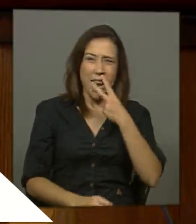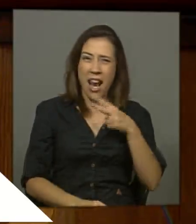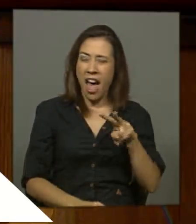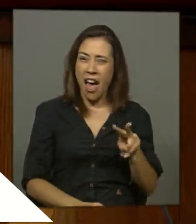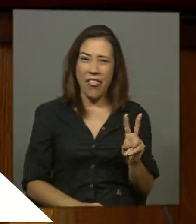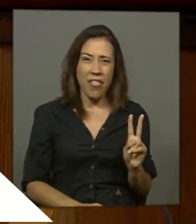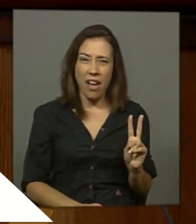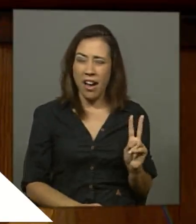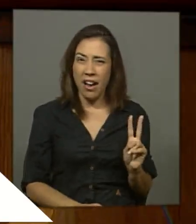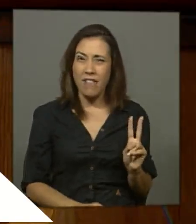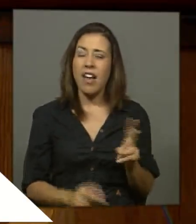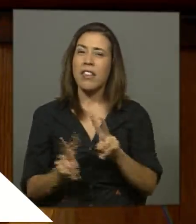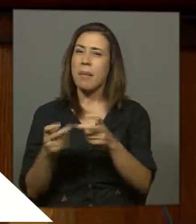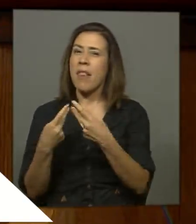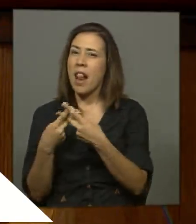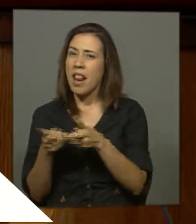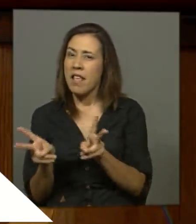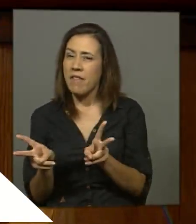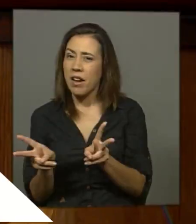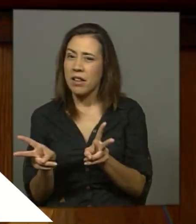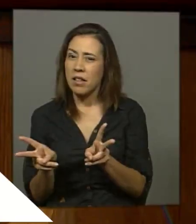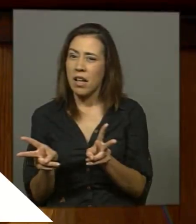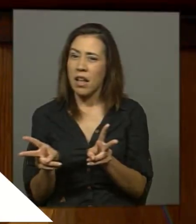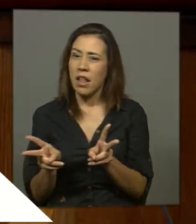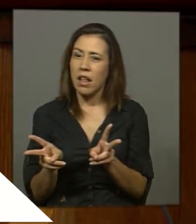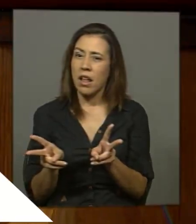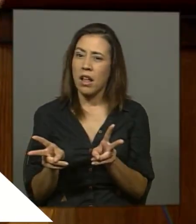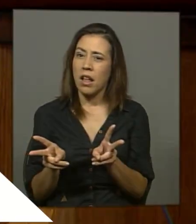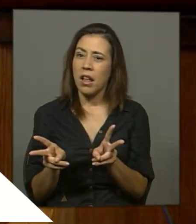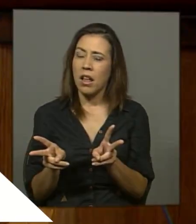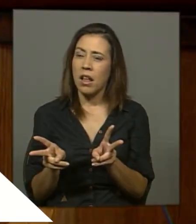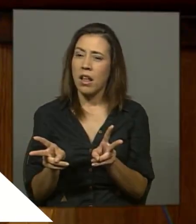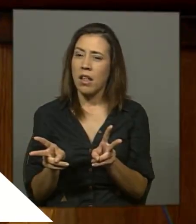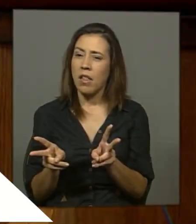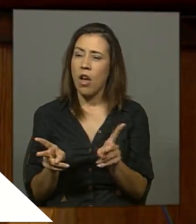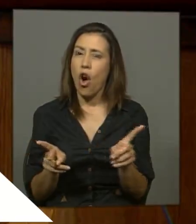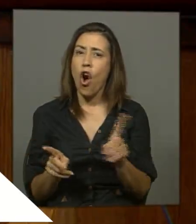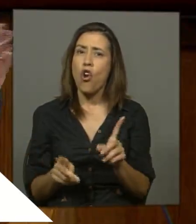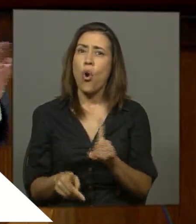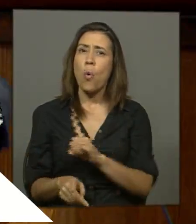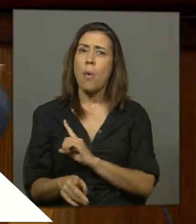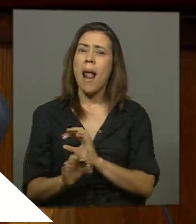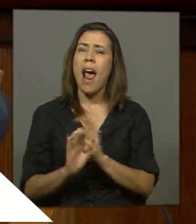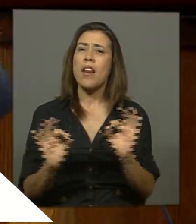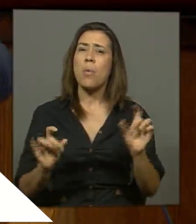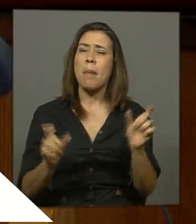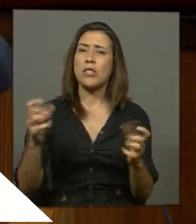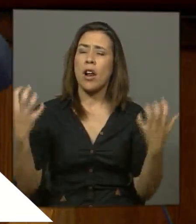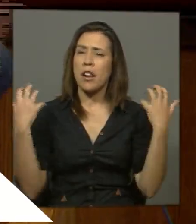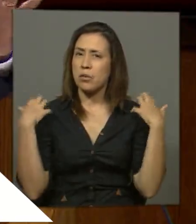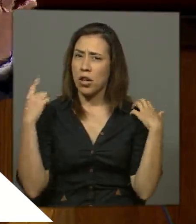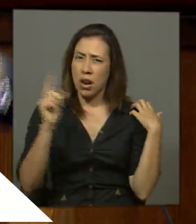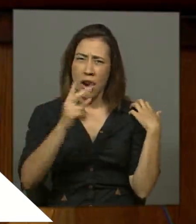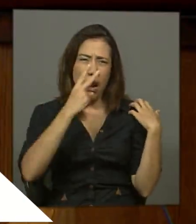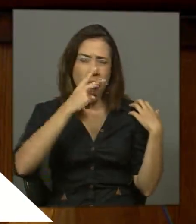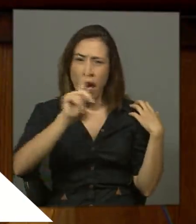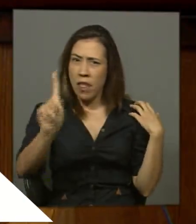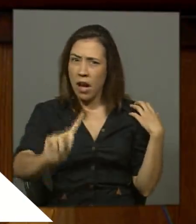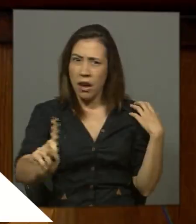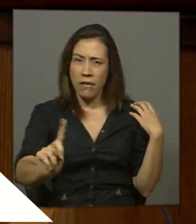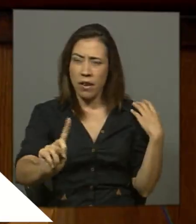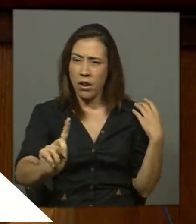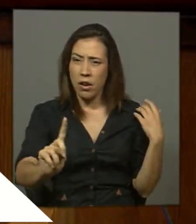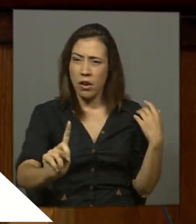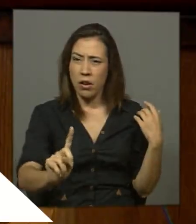con libertad ni exhibir a nadie de responsabilidad no tiene nada que ver con